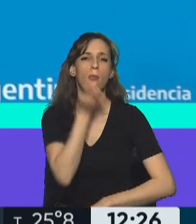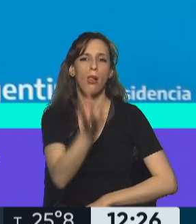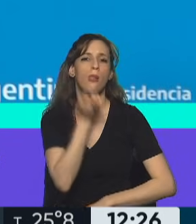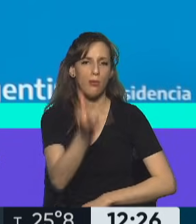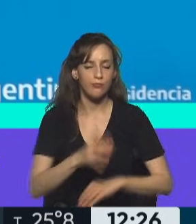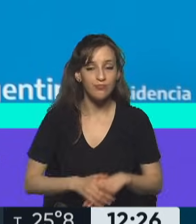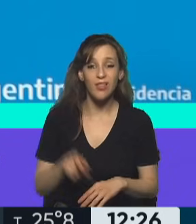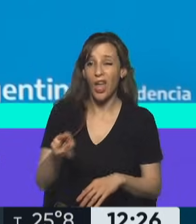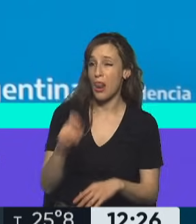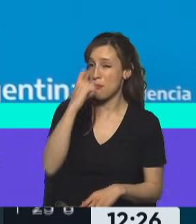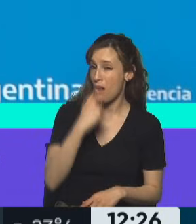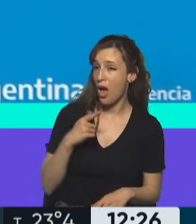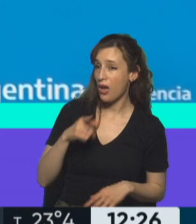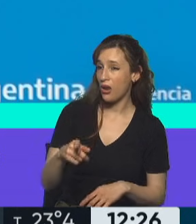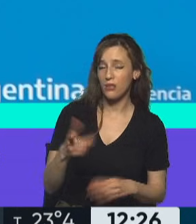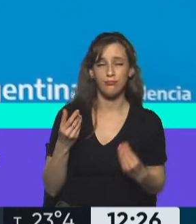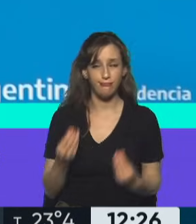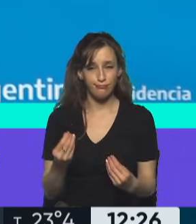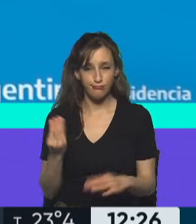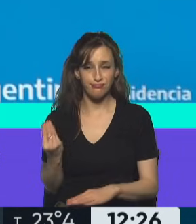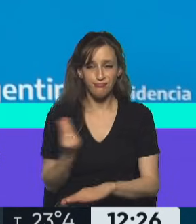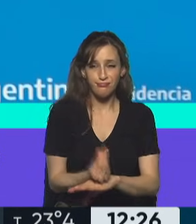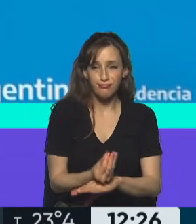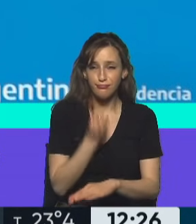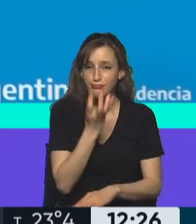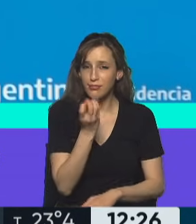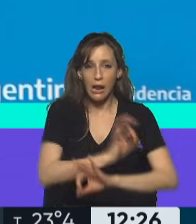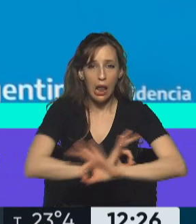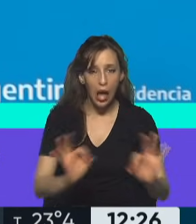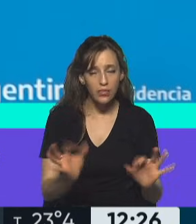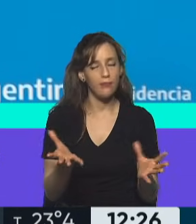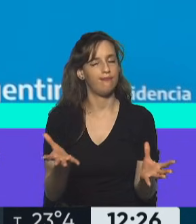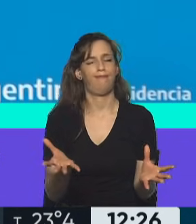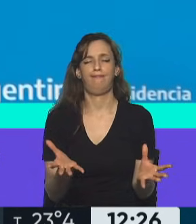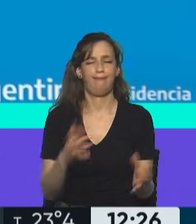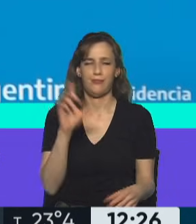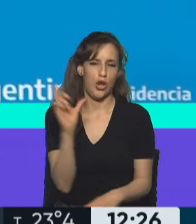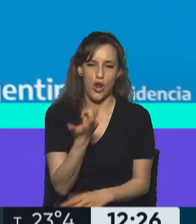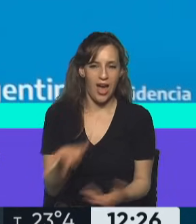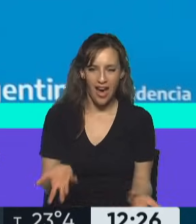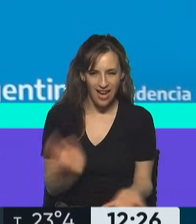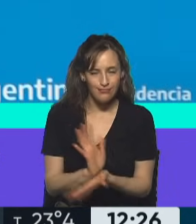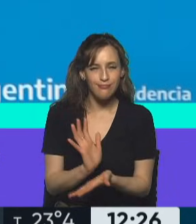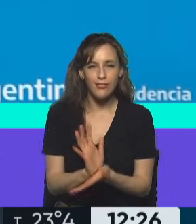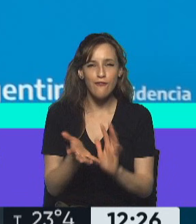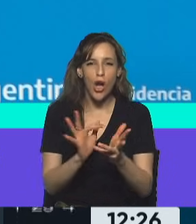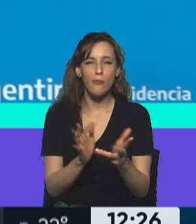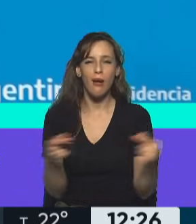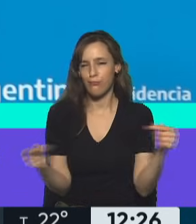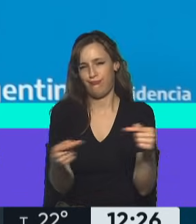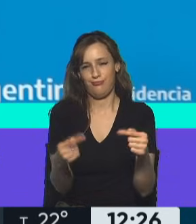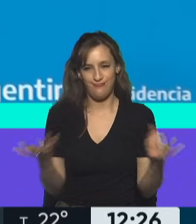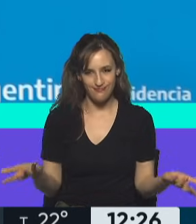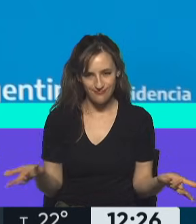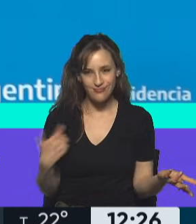es absolutamente antirrepublicana y que es completamente contradictoria con el discurso, pero no nos asombra que sea contradictorio con el discurso que llevan adelante, porque la